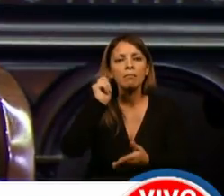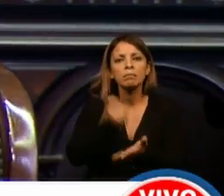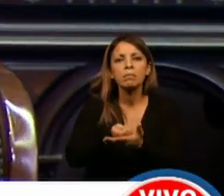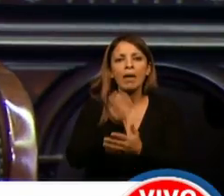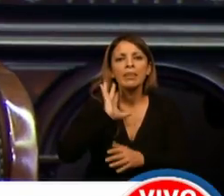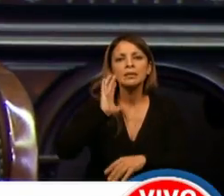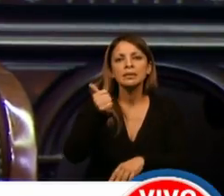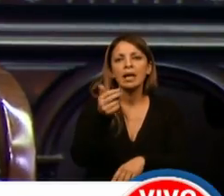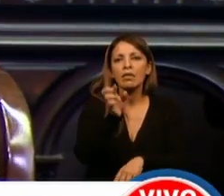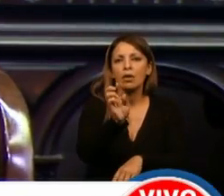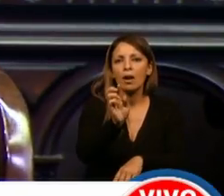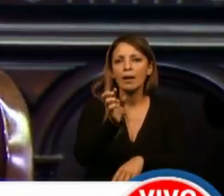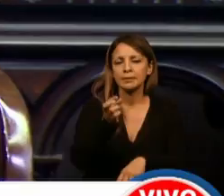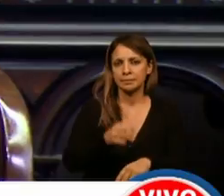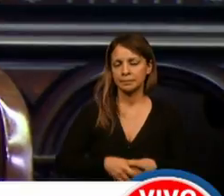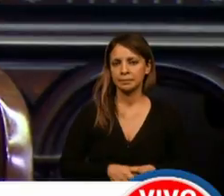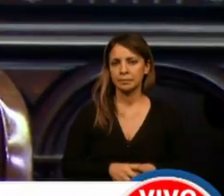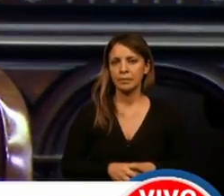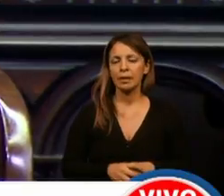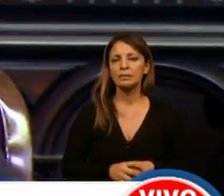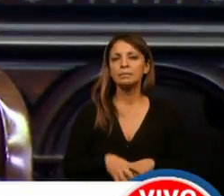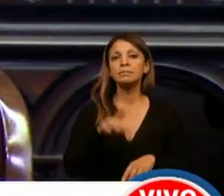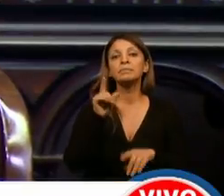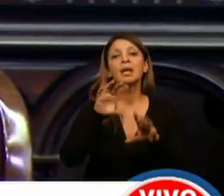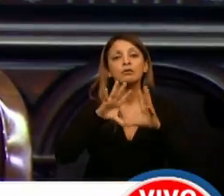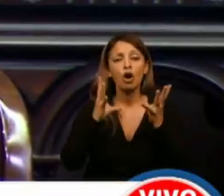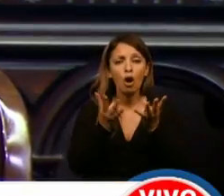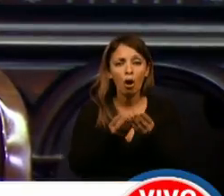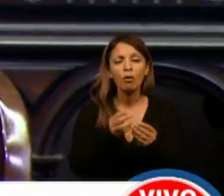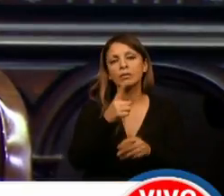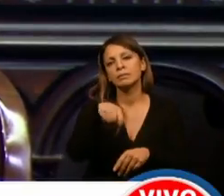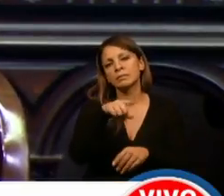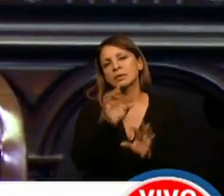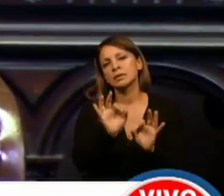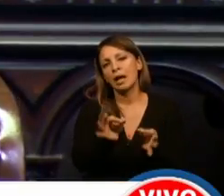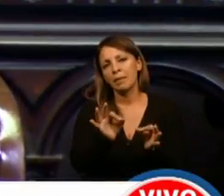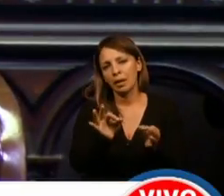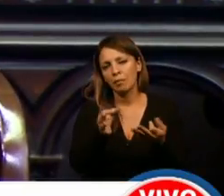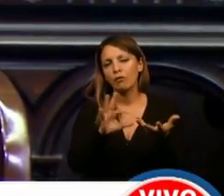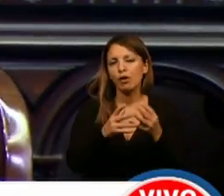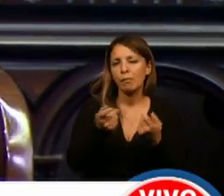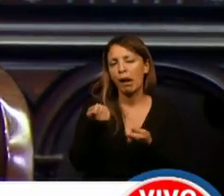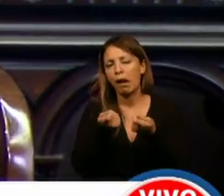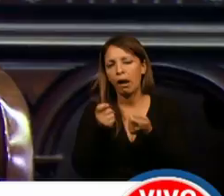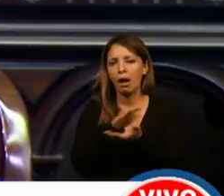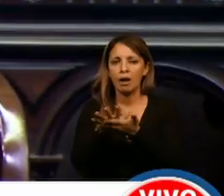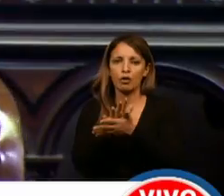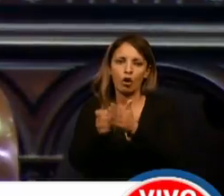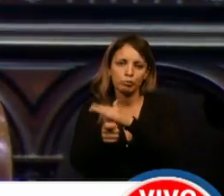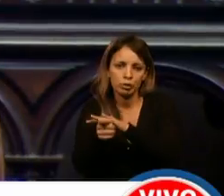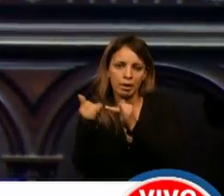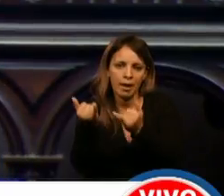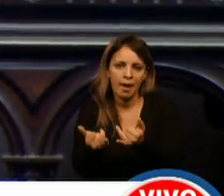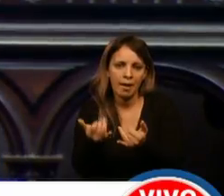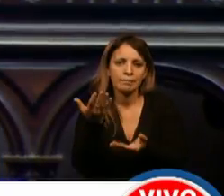16 dólares el millón de btu detrás de todo esto conocemos los mecanismos de corrupción que la